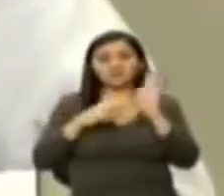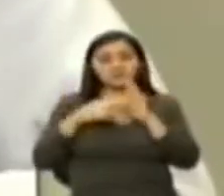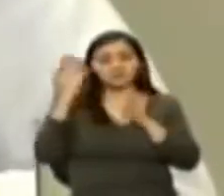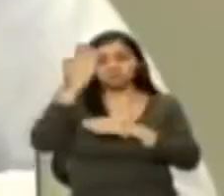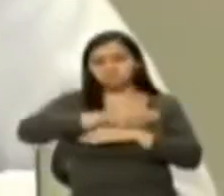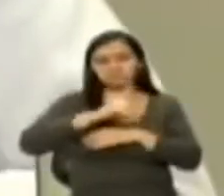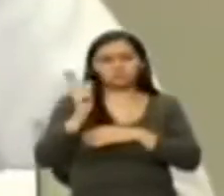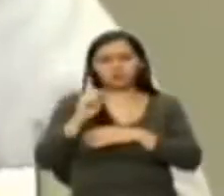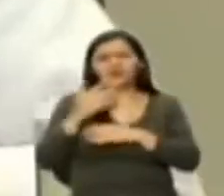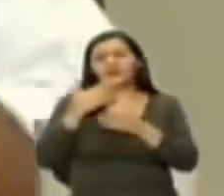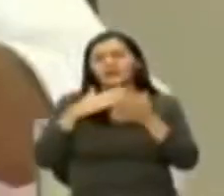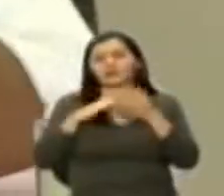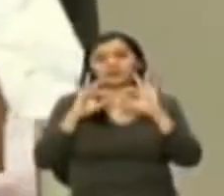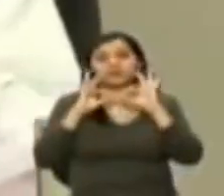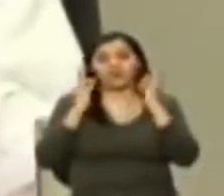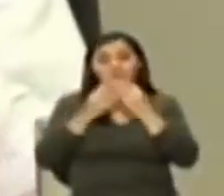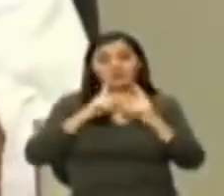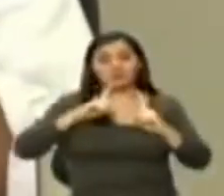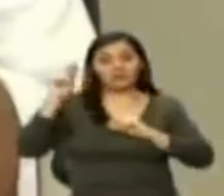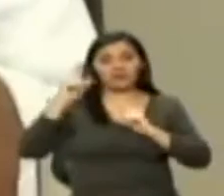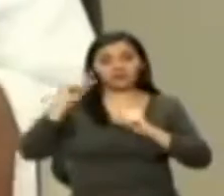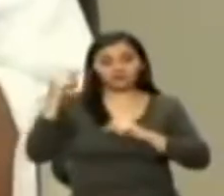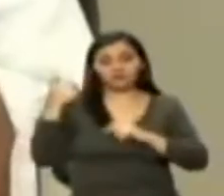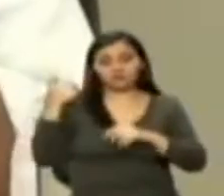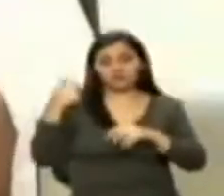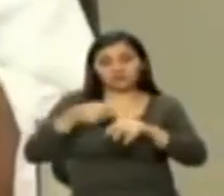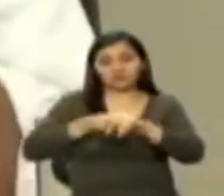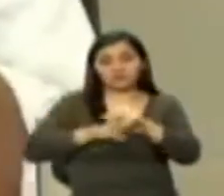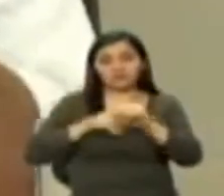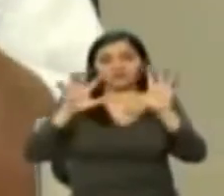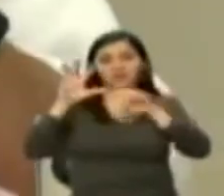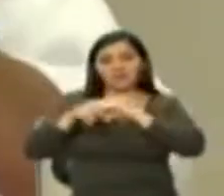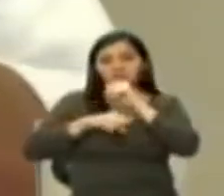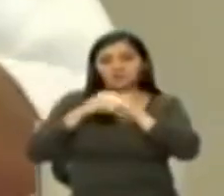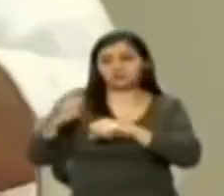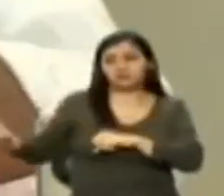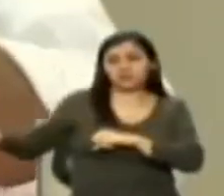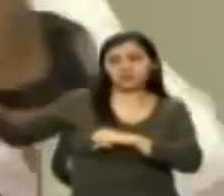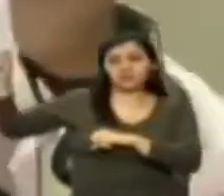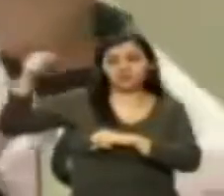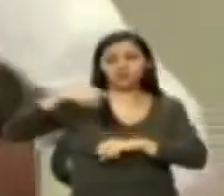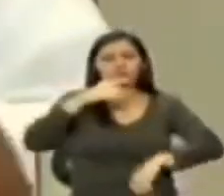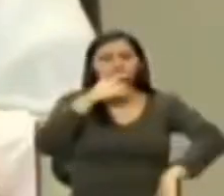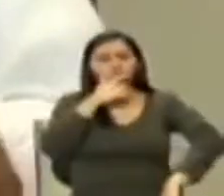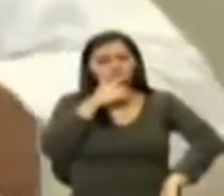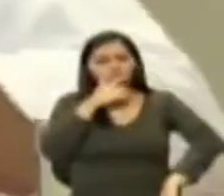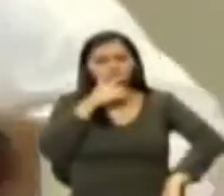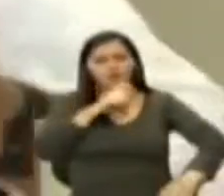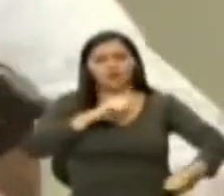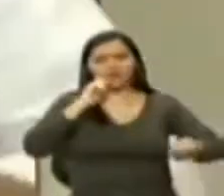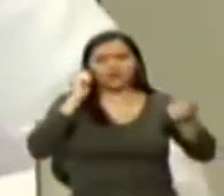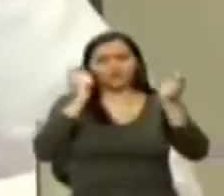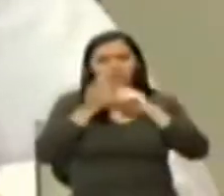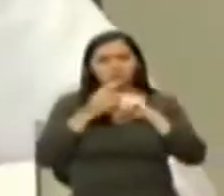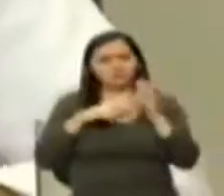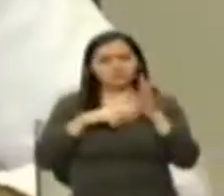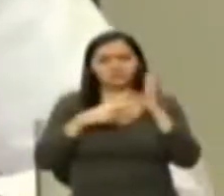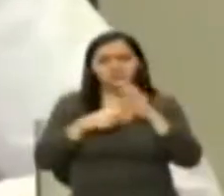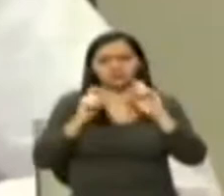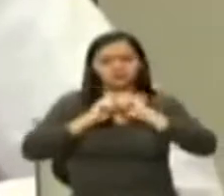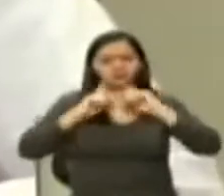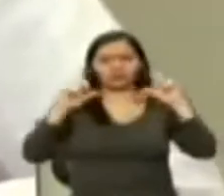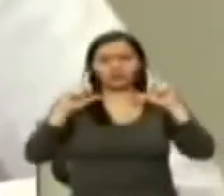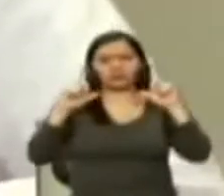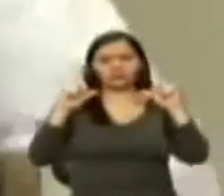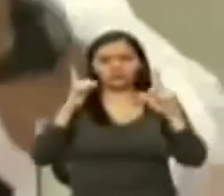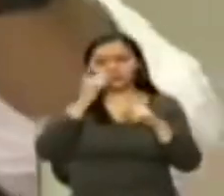algún familiar migrante aquí en Macas y viene a los 10 años, va a decir cómo ha cambiado esto. O sea, es innegable, es sorprendente cómo ha